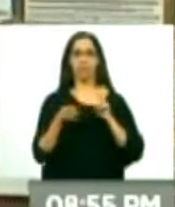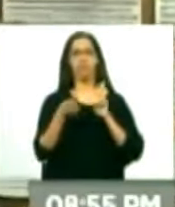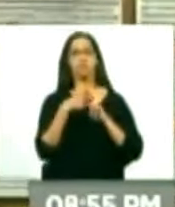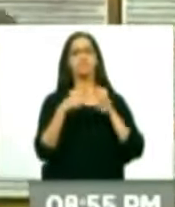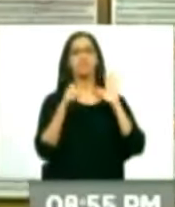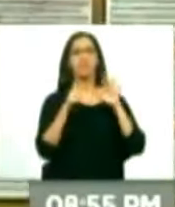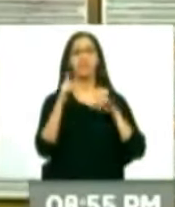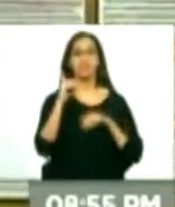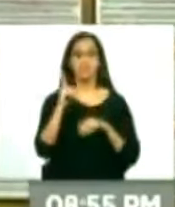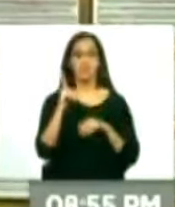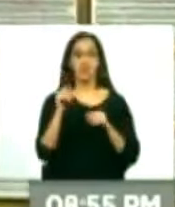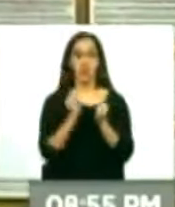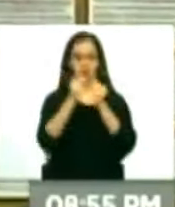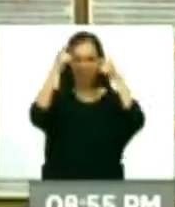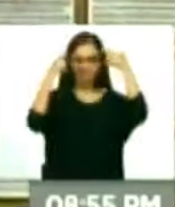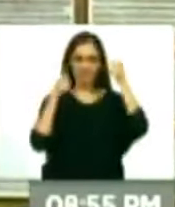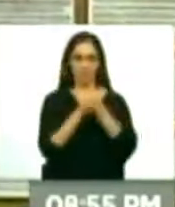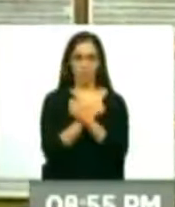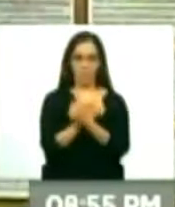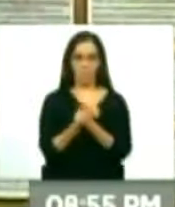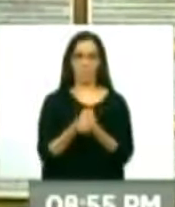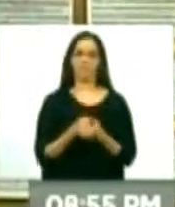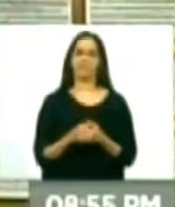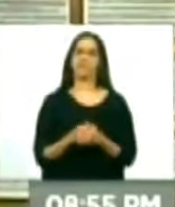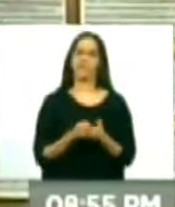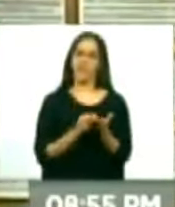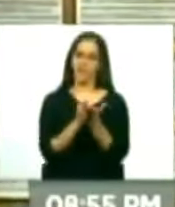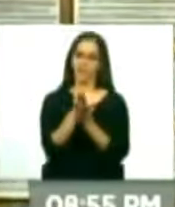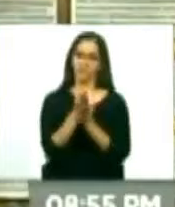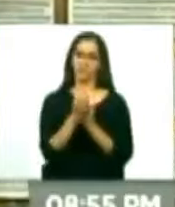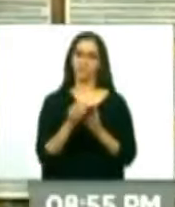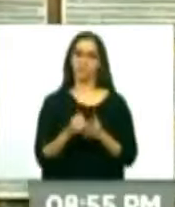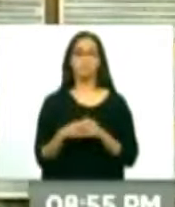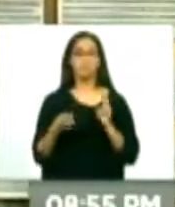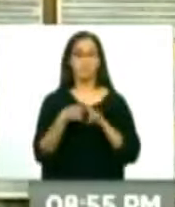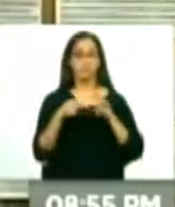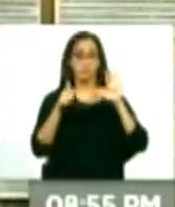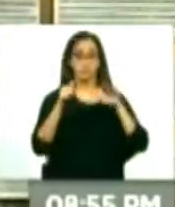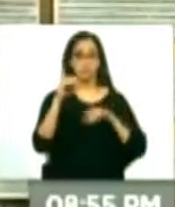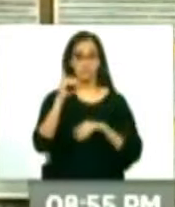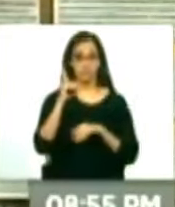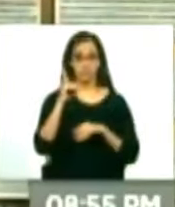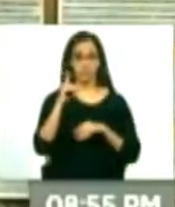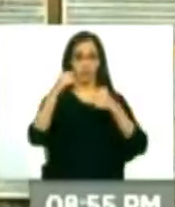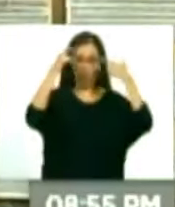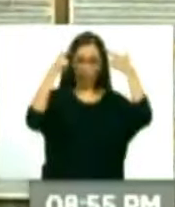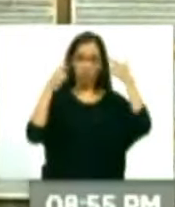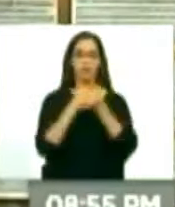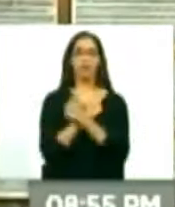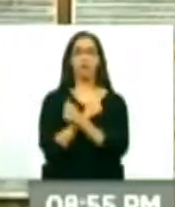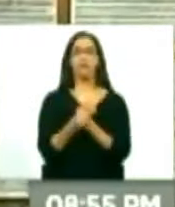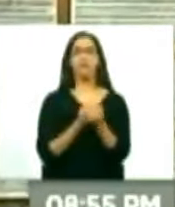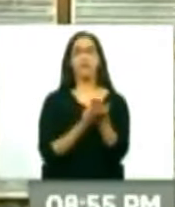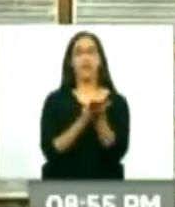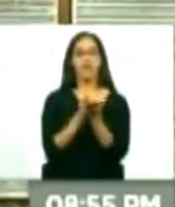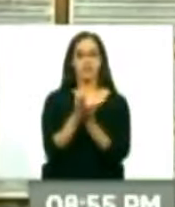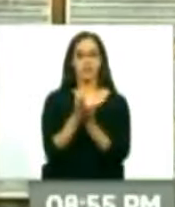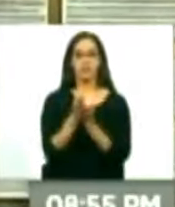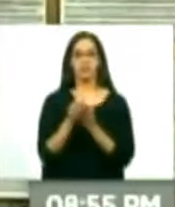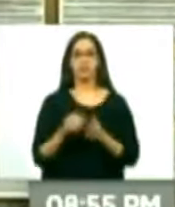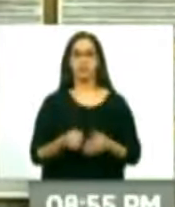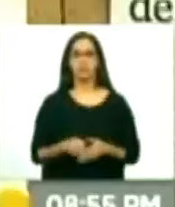Numeral 6D con Chávez por amor y lealtad. Numeral 6D con Chávez por amor y